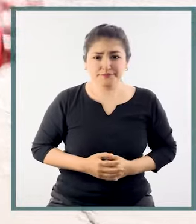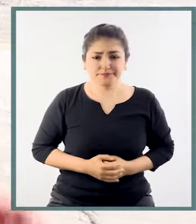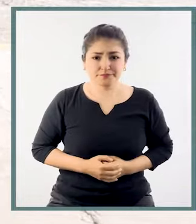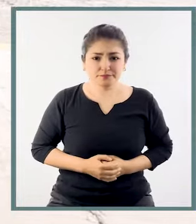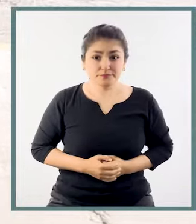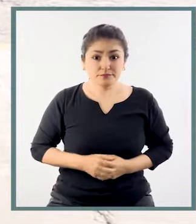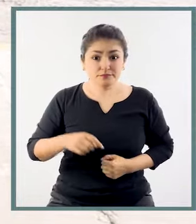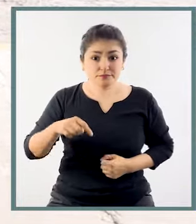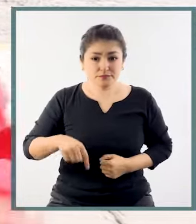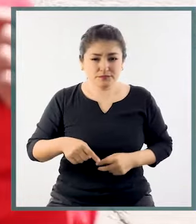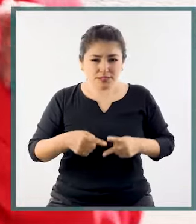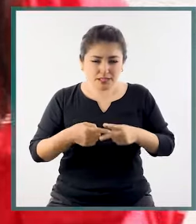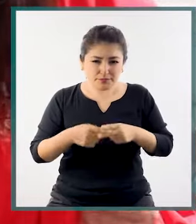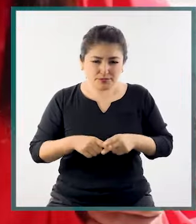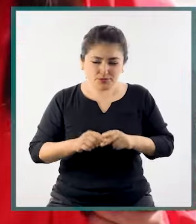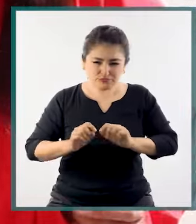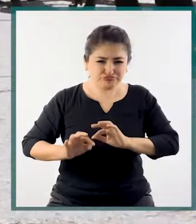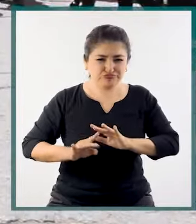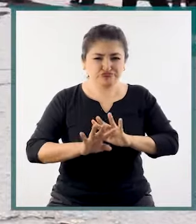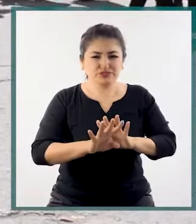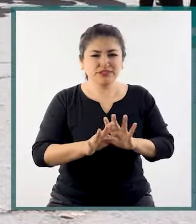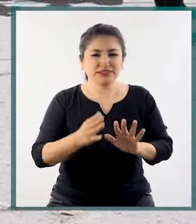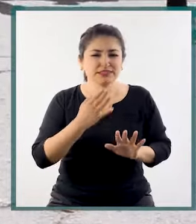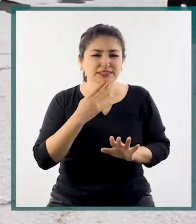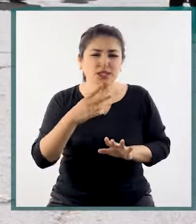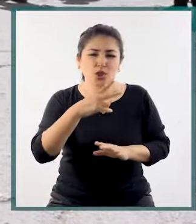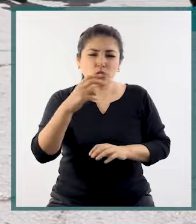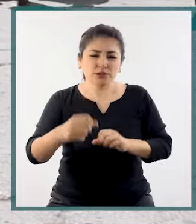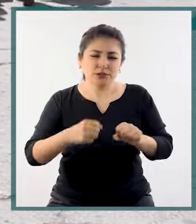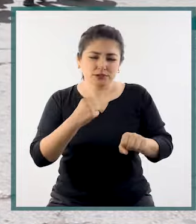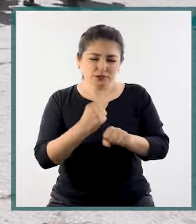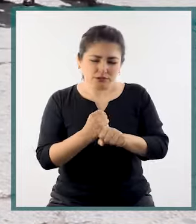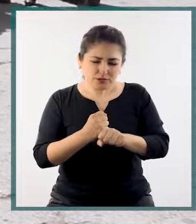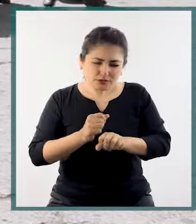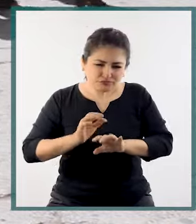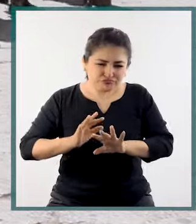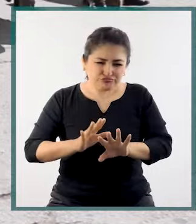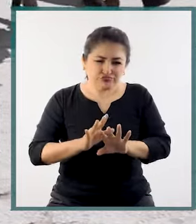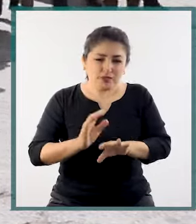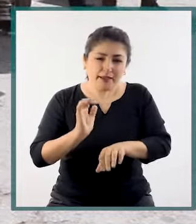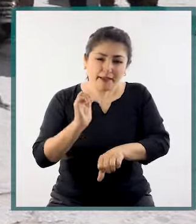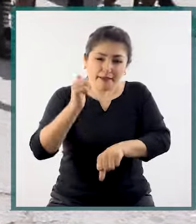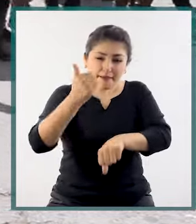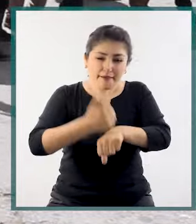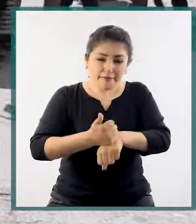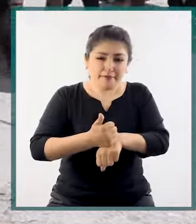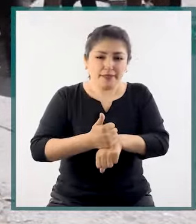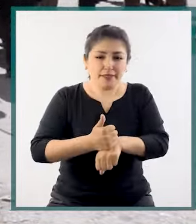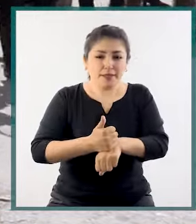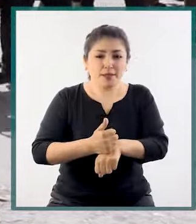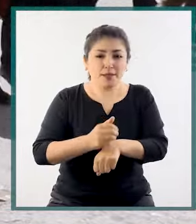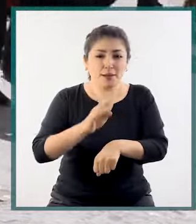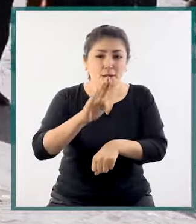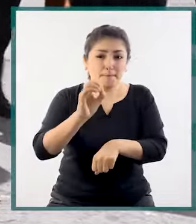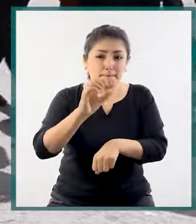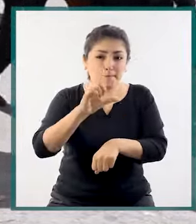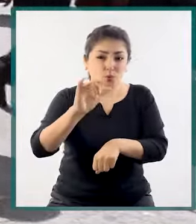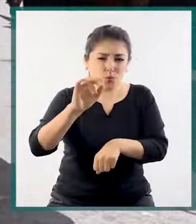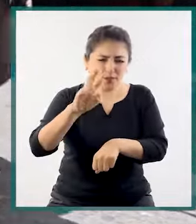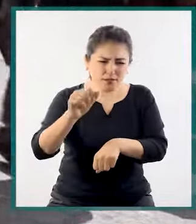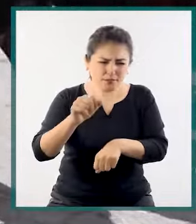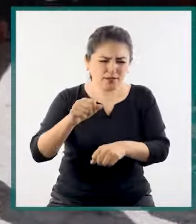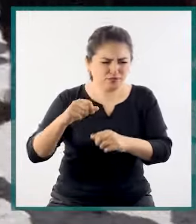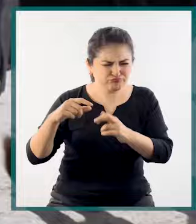de ingresar los caminantes del Bicentenario, quienes apoyaron al libertador Simón Bolívar. Así se lograron las